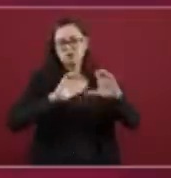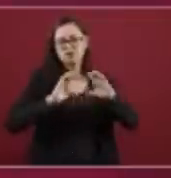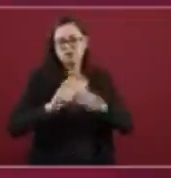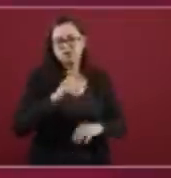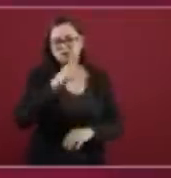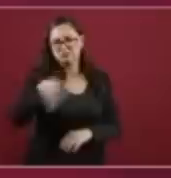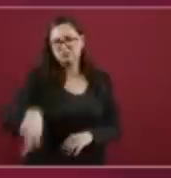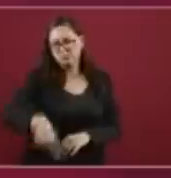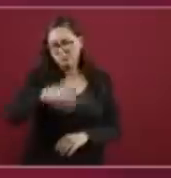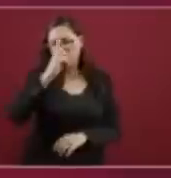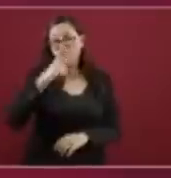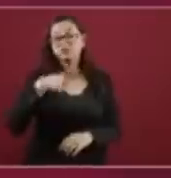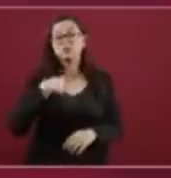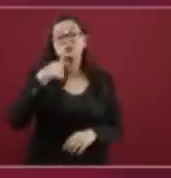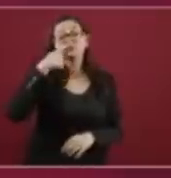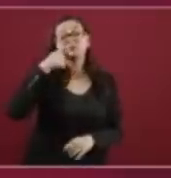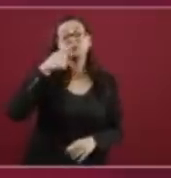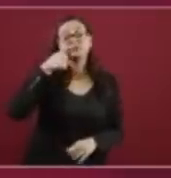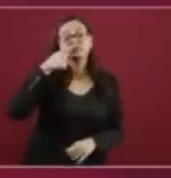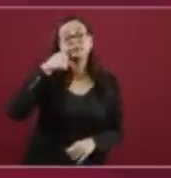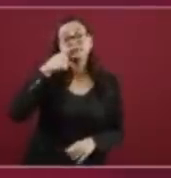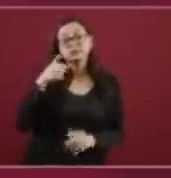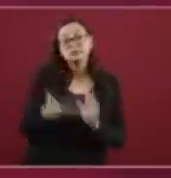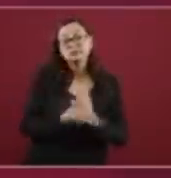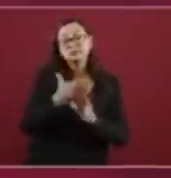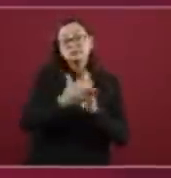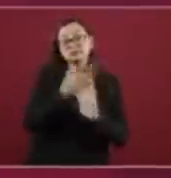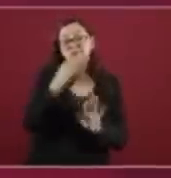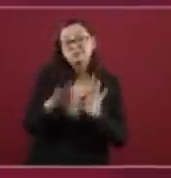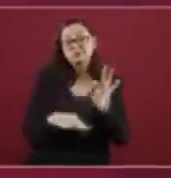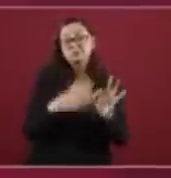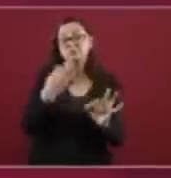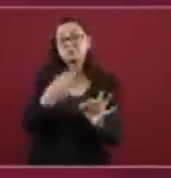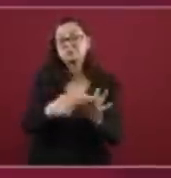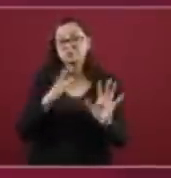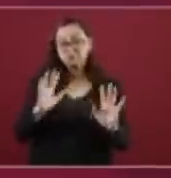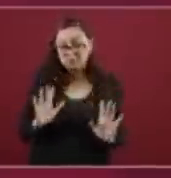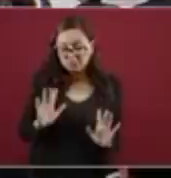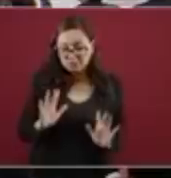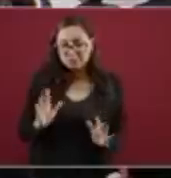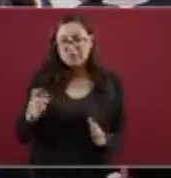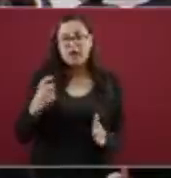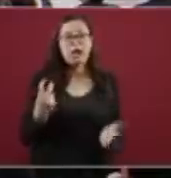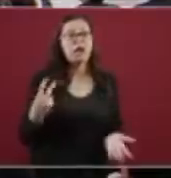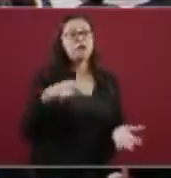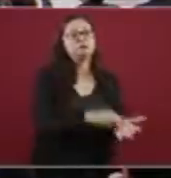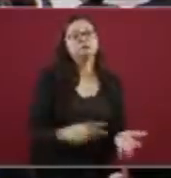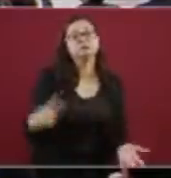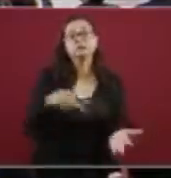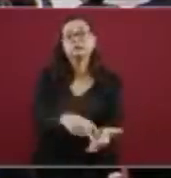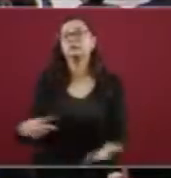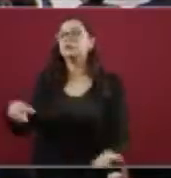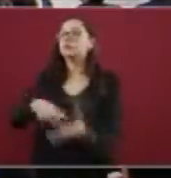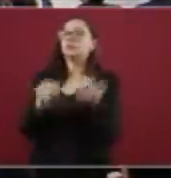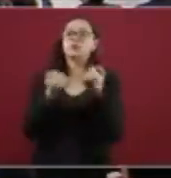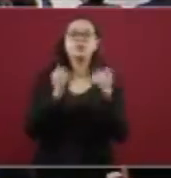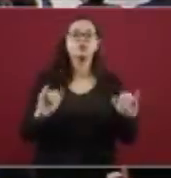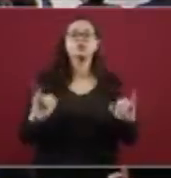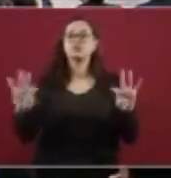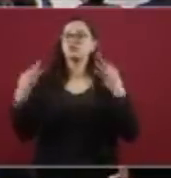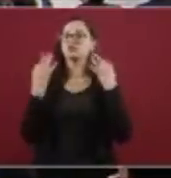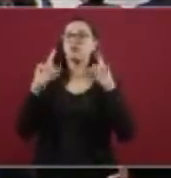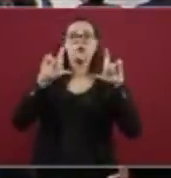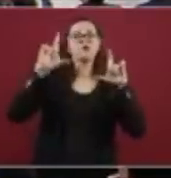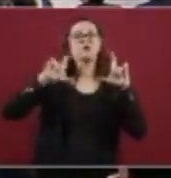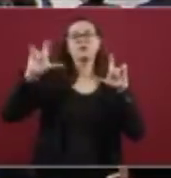estar pendiente de que se terminen las obras, más que de ir a inauguraciones. Es también